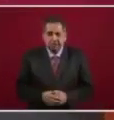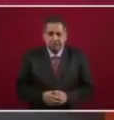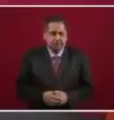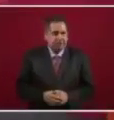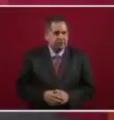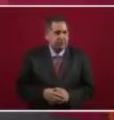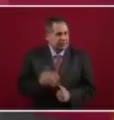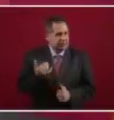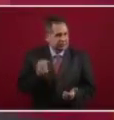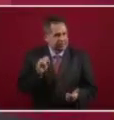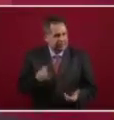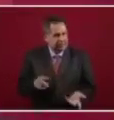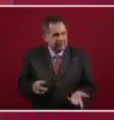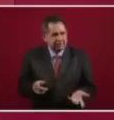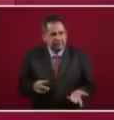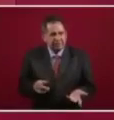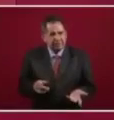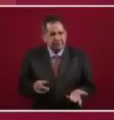Y